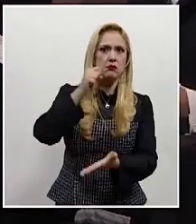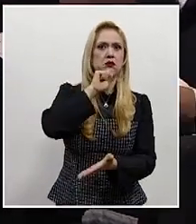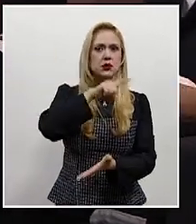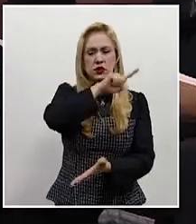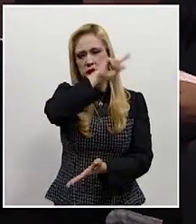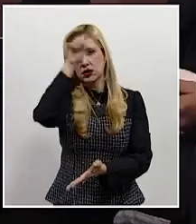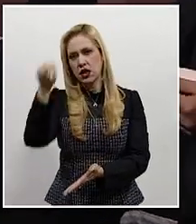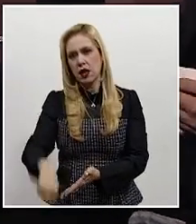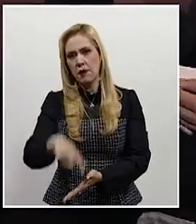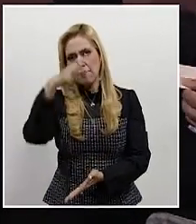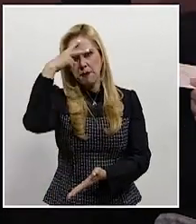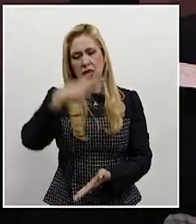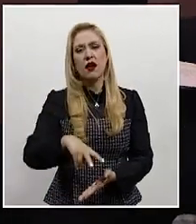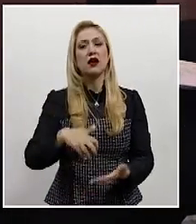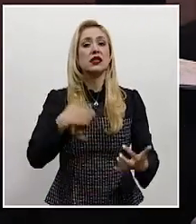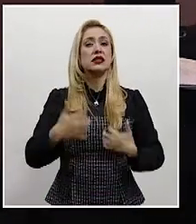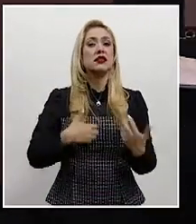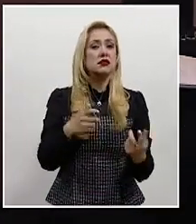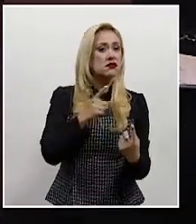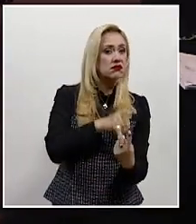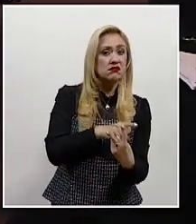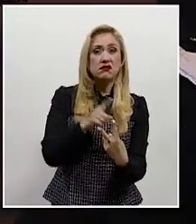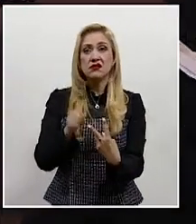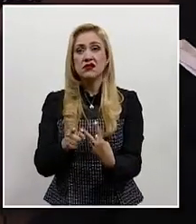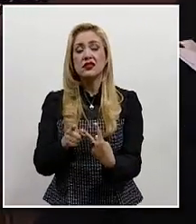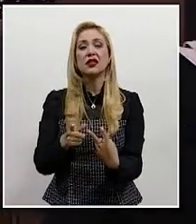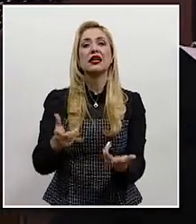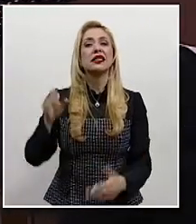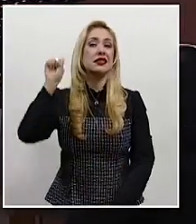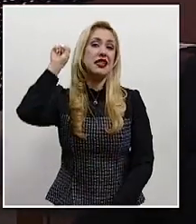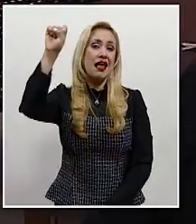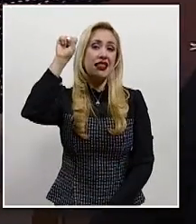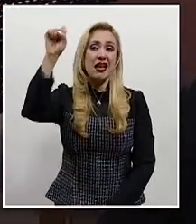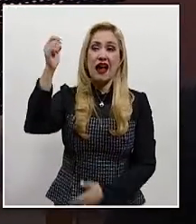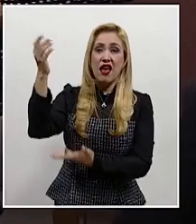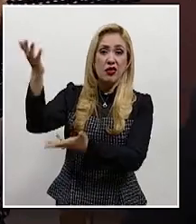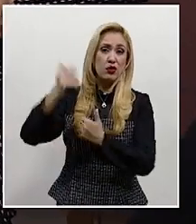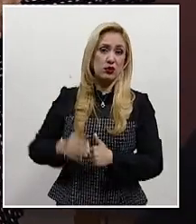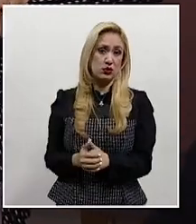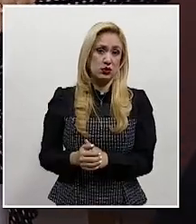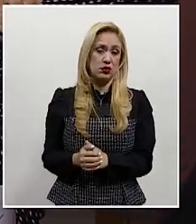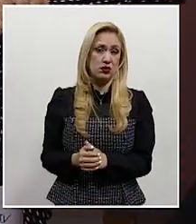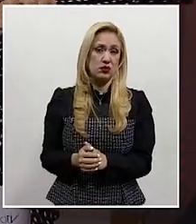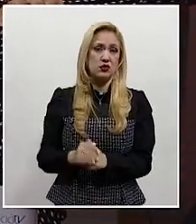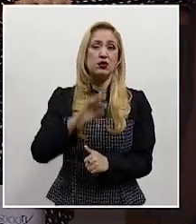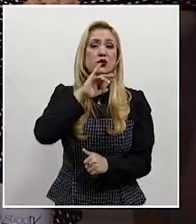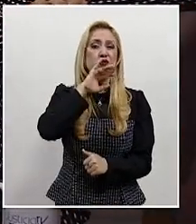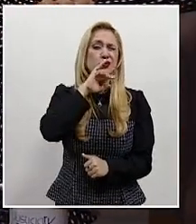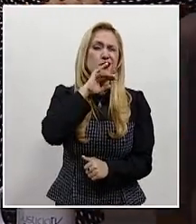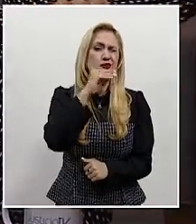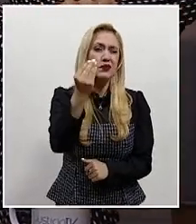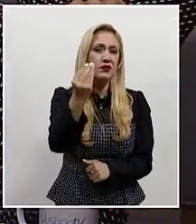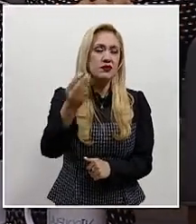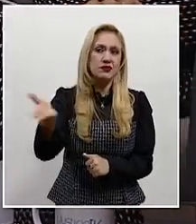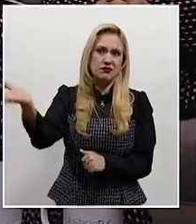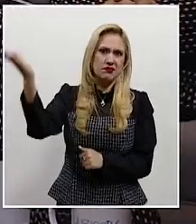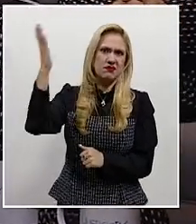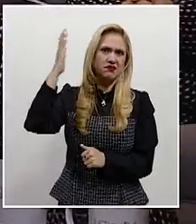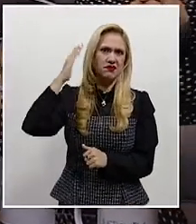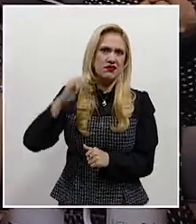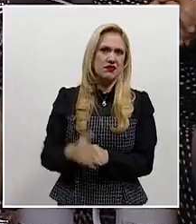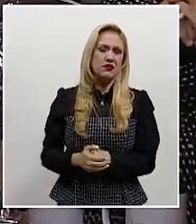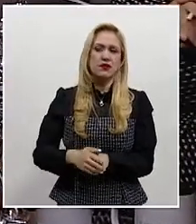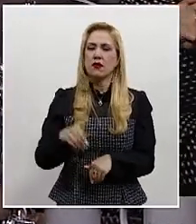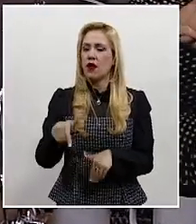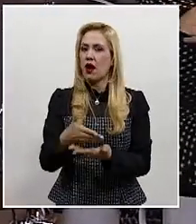México, socios comerciales, es precisamente el tema de los sindicatos, que ya es un tema que hemos atacado y sobre todo la apertura que hay en